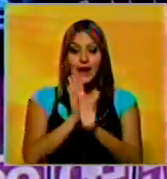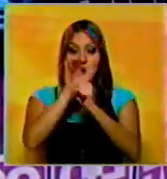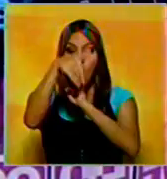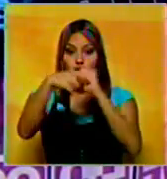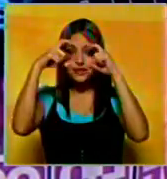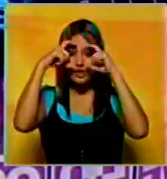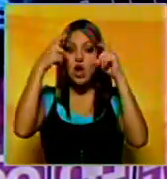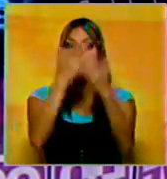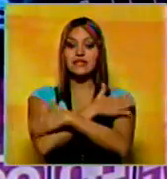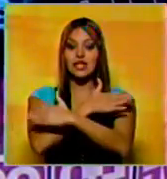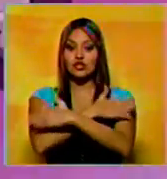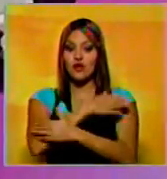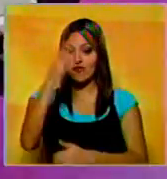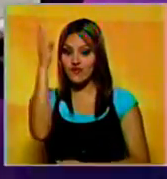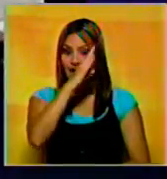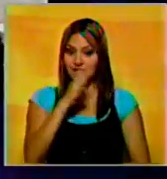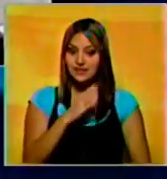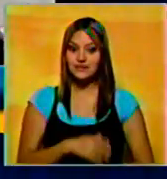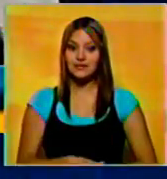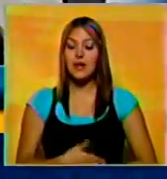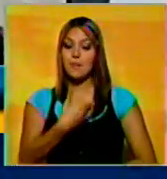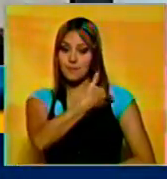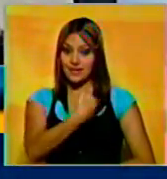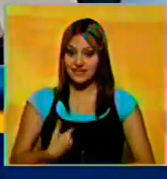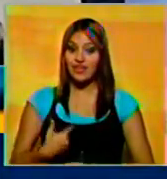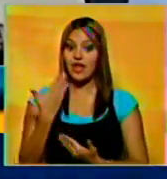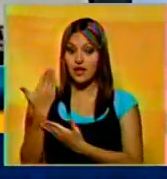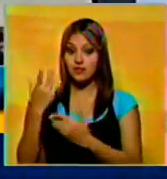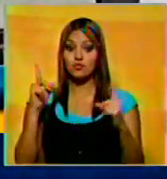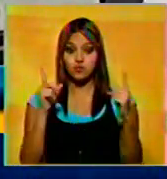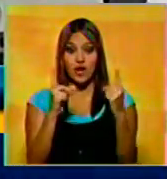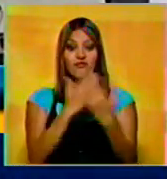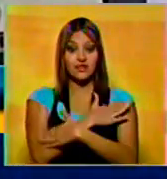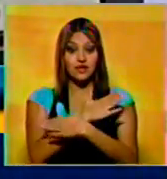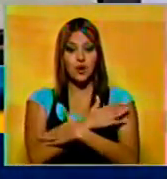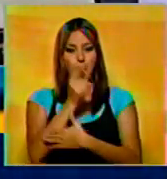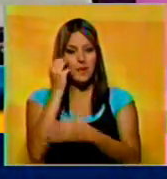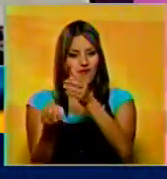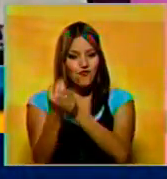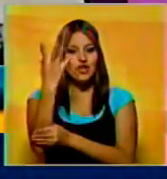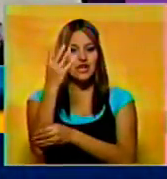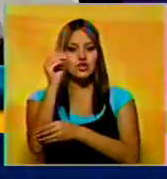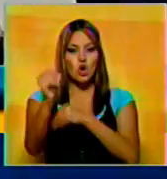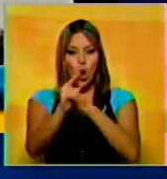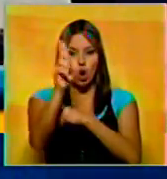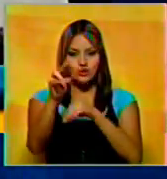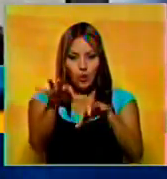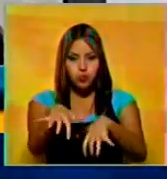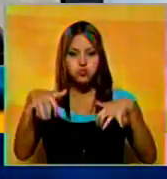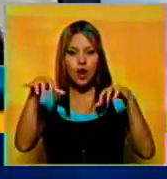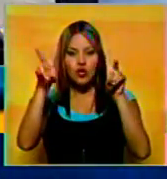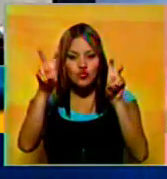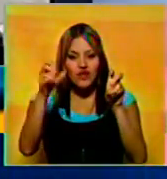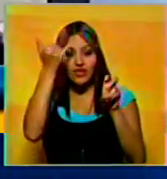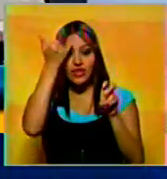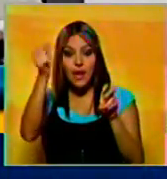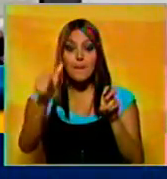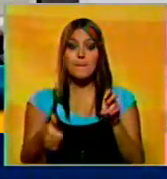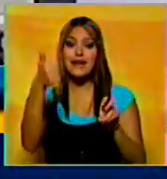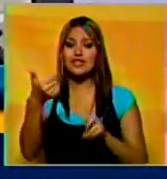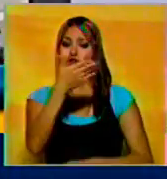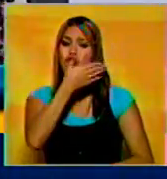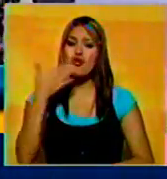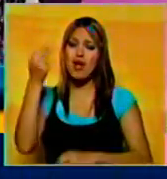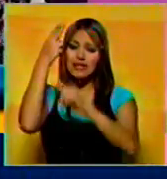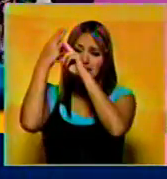fue condecorado en Brasil. La presidenta Dilma Rousseff premió al fundador de la Orquesta Sinfónica Simón Bolívar con el más alto grado de la